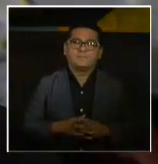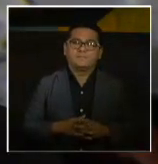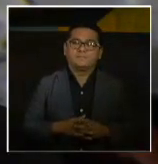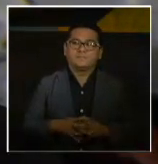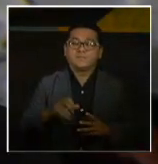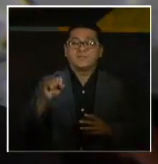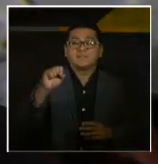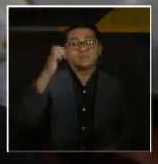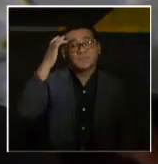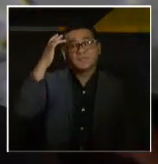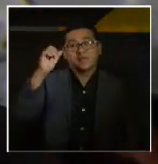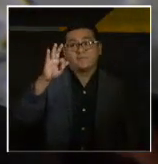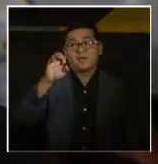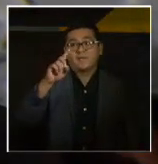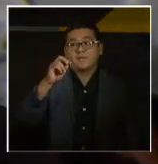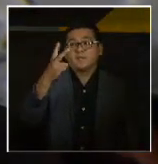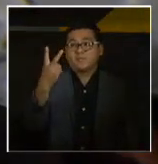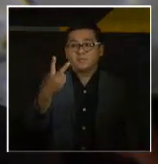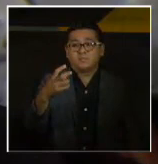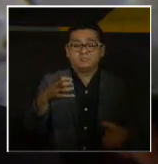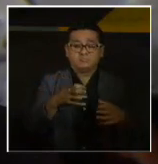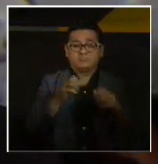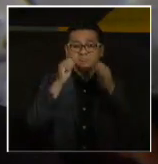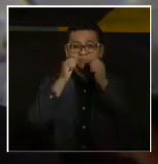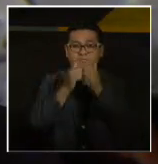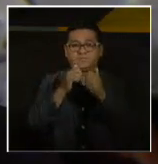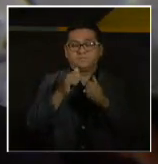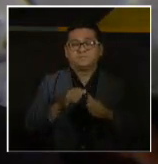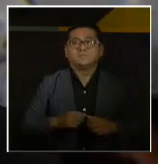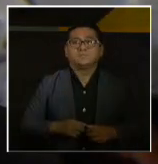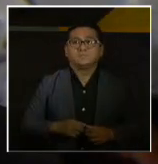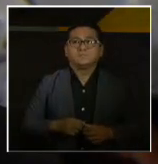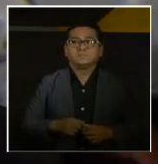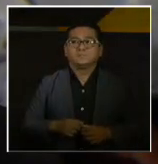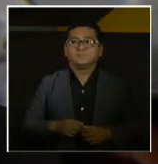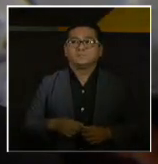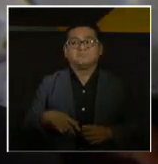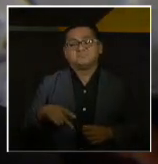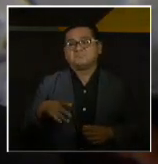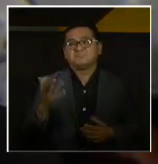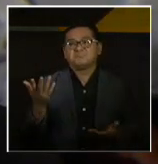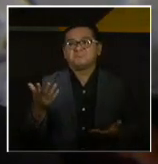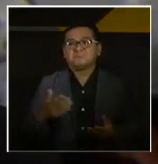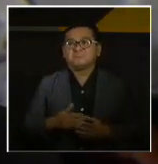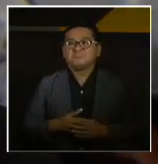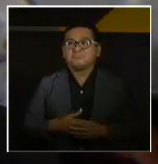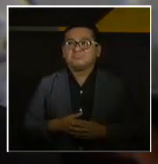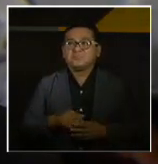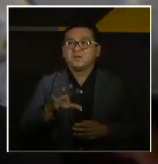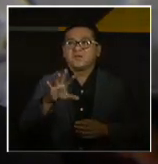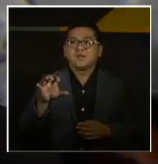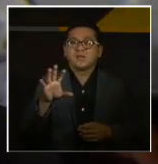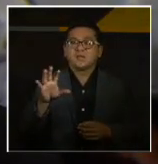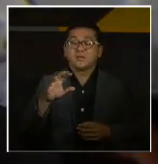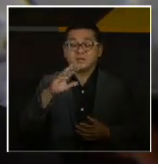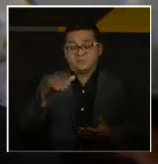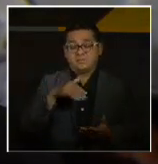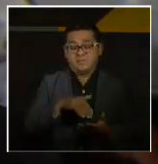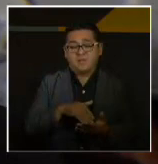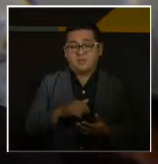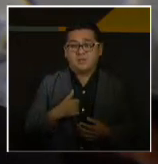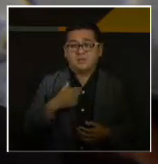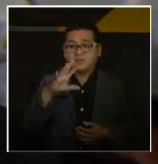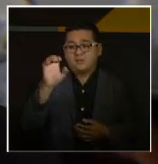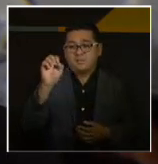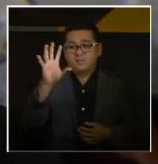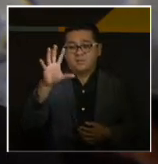San Felipe tiene 2 o 3 organizaciones civiles, pero Mérida tiene 525 y el